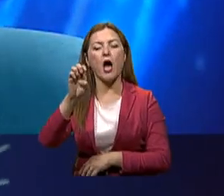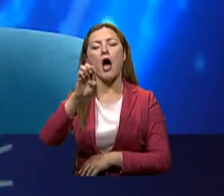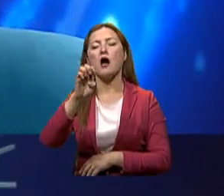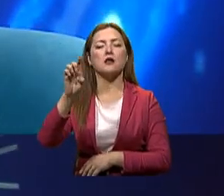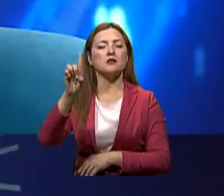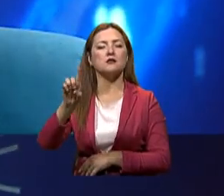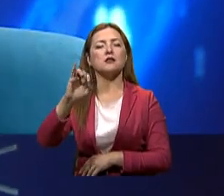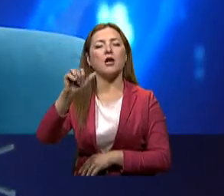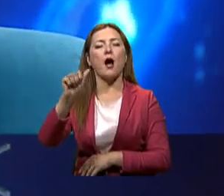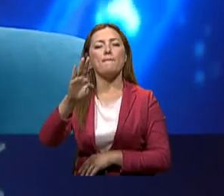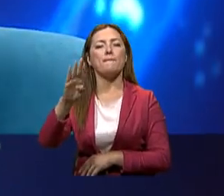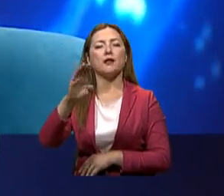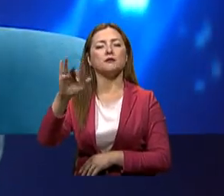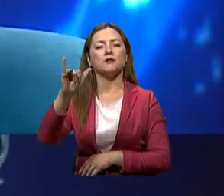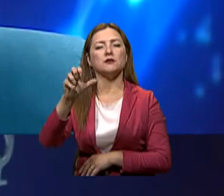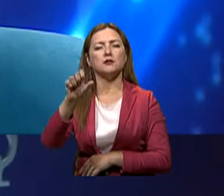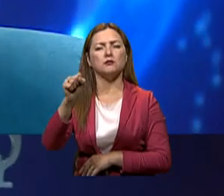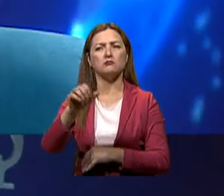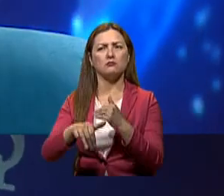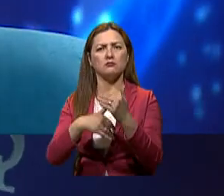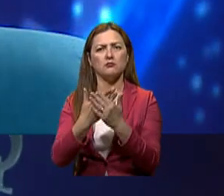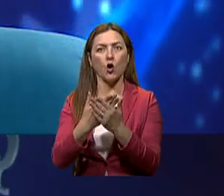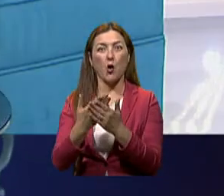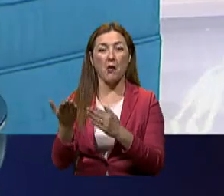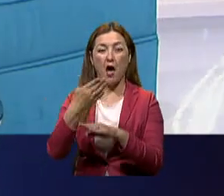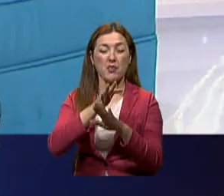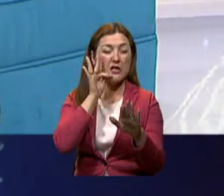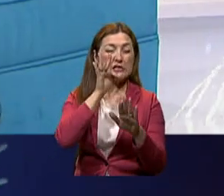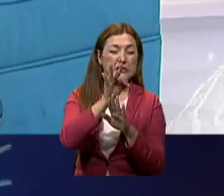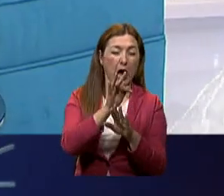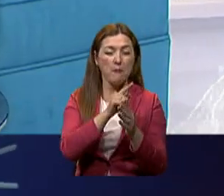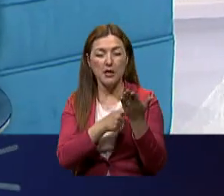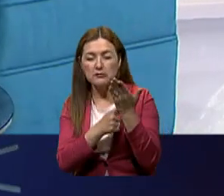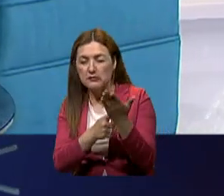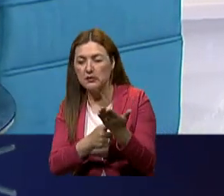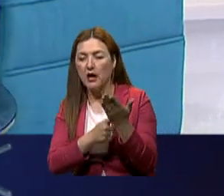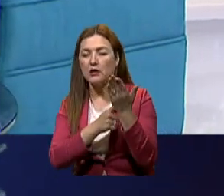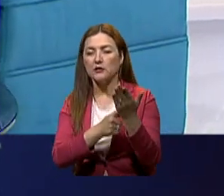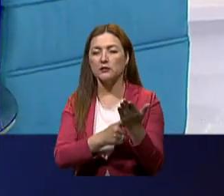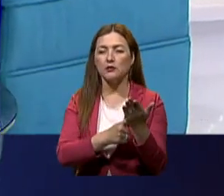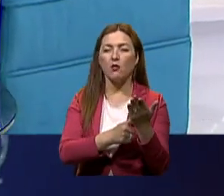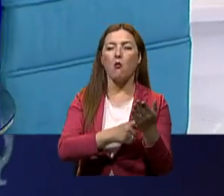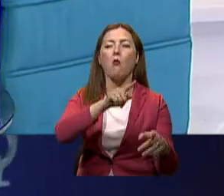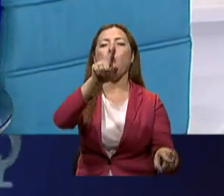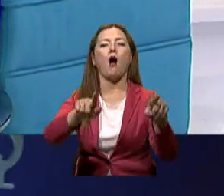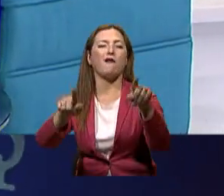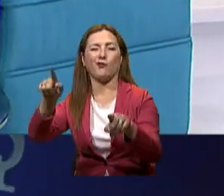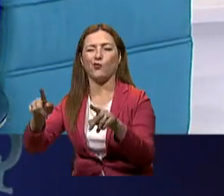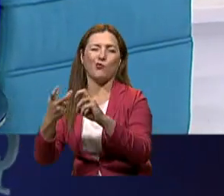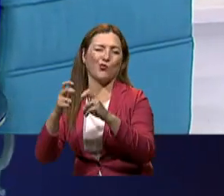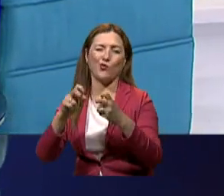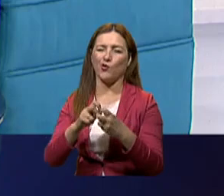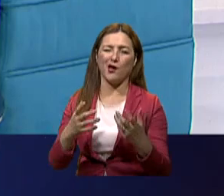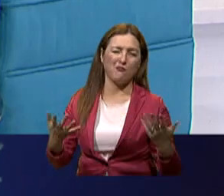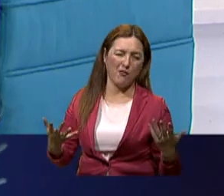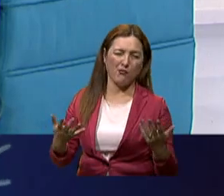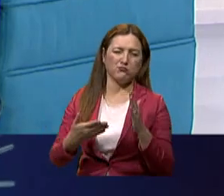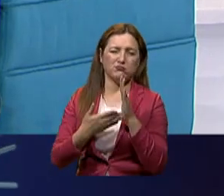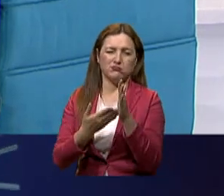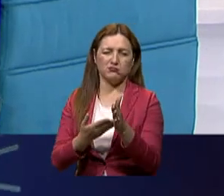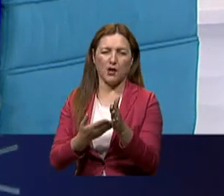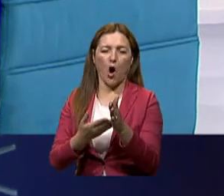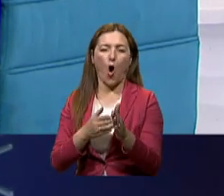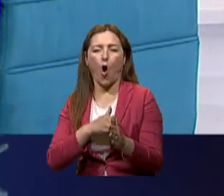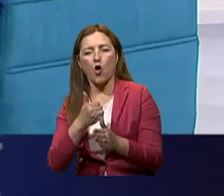un análisis enfocado en prevenir el pie diabético o solo desarrollan pie diabético aquellos que tienen algún problema de base aparte de la